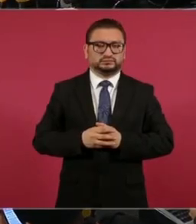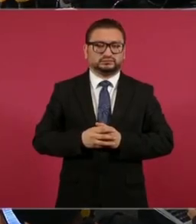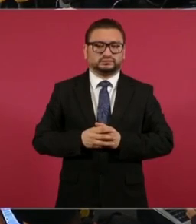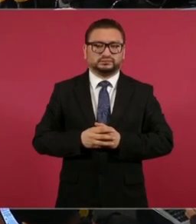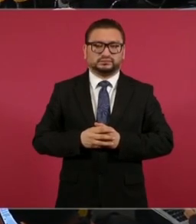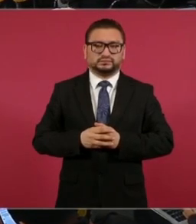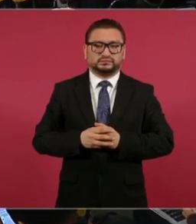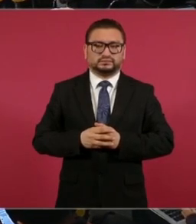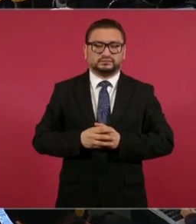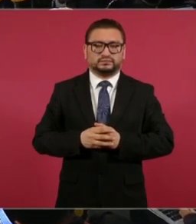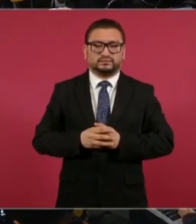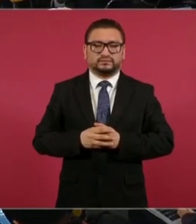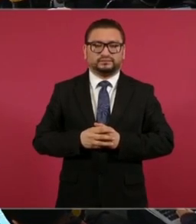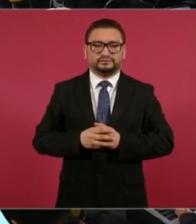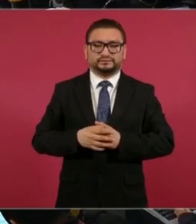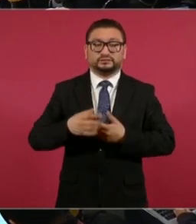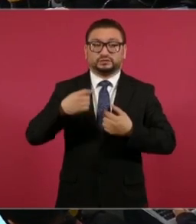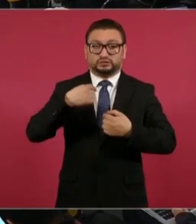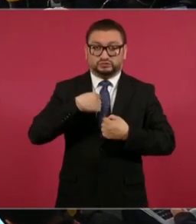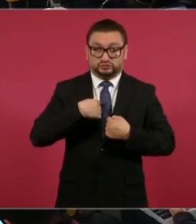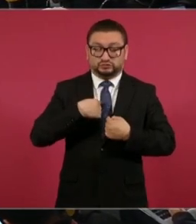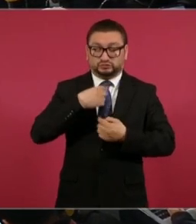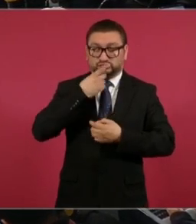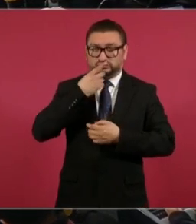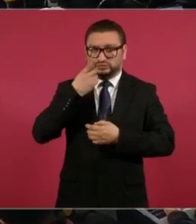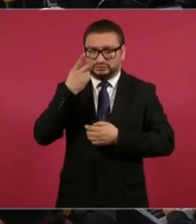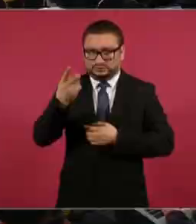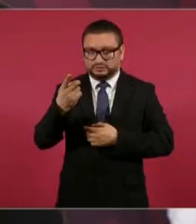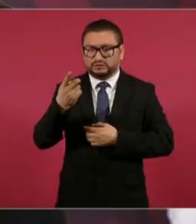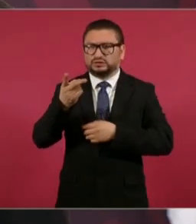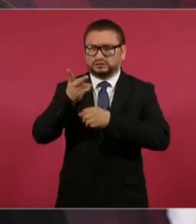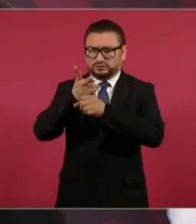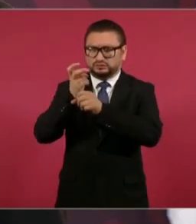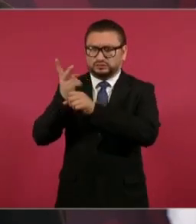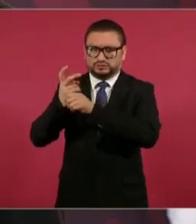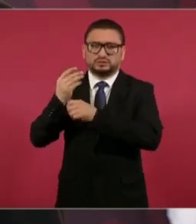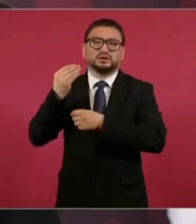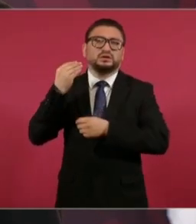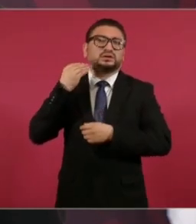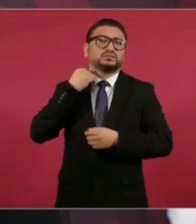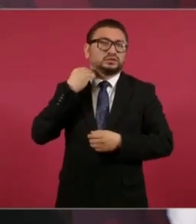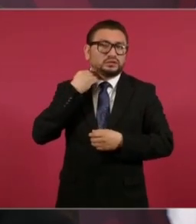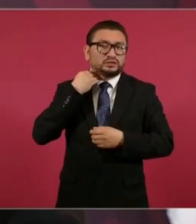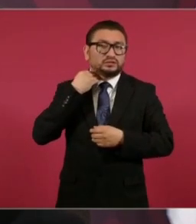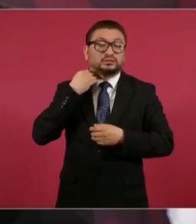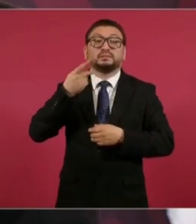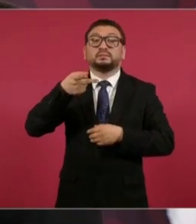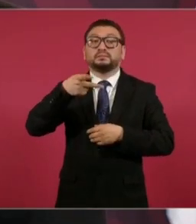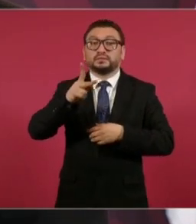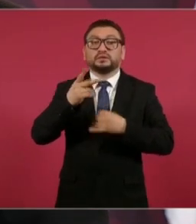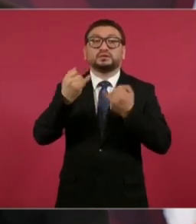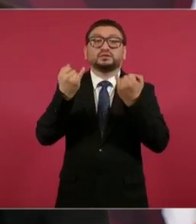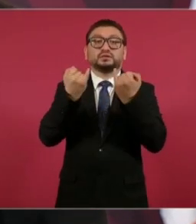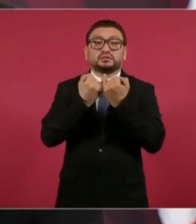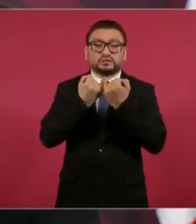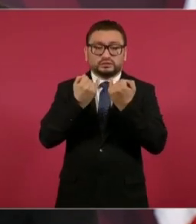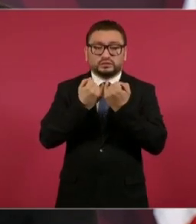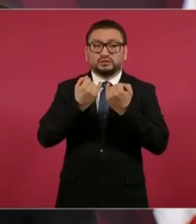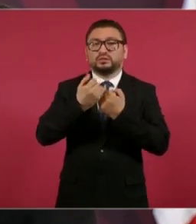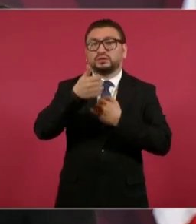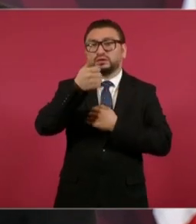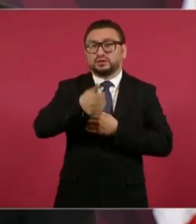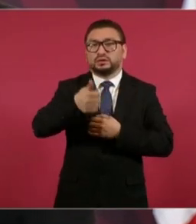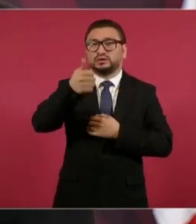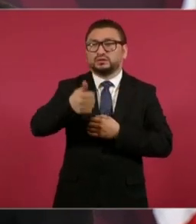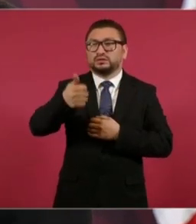abogados y yo les estoy pidiendo que se hace la invitación a los abogados pero se hace la invitación a uno por